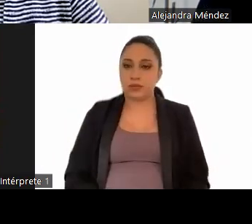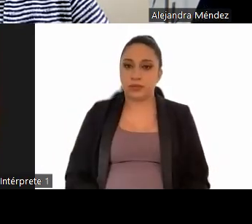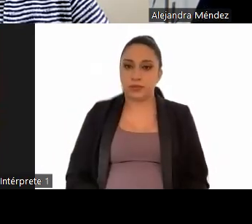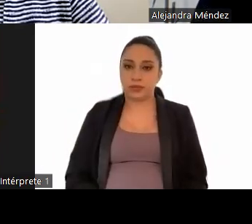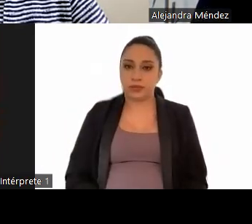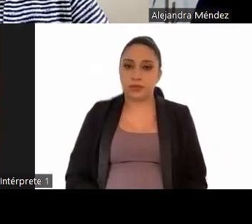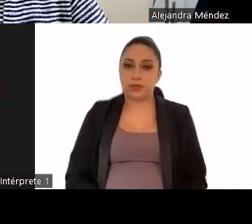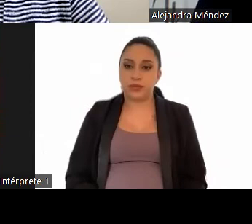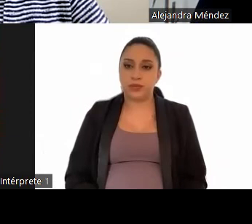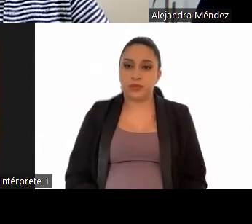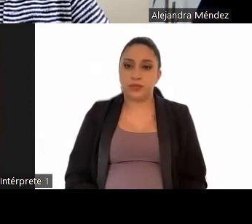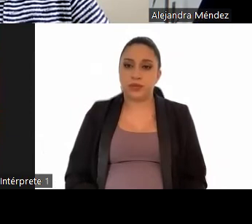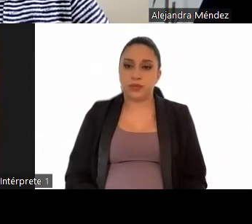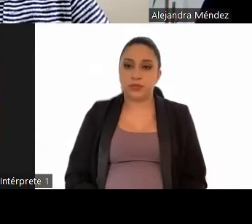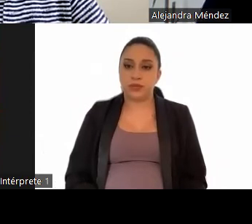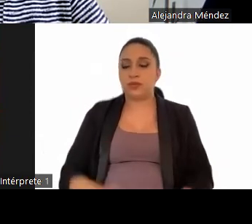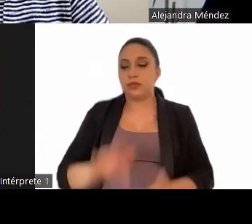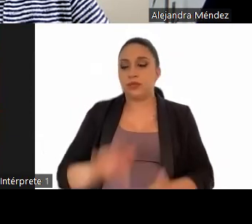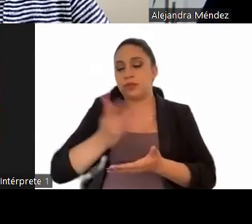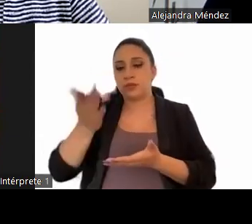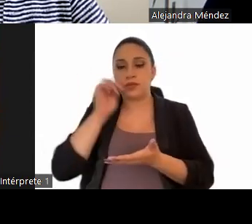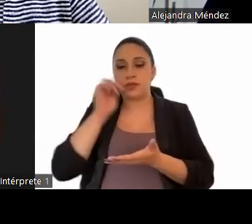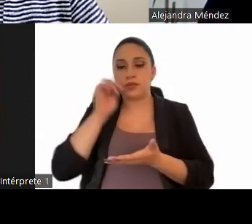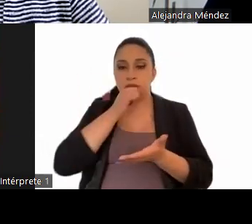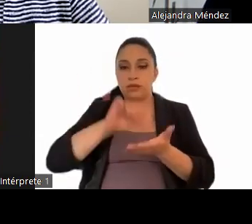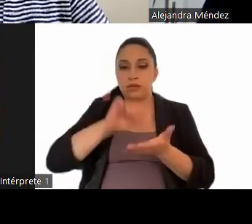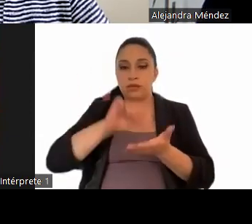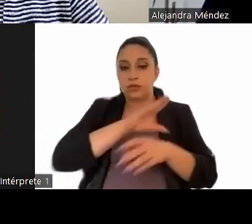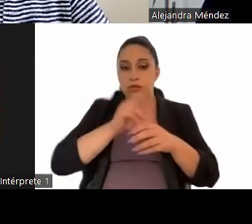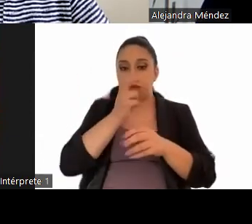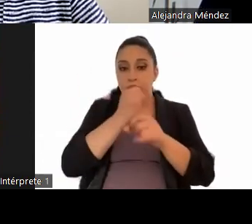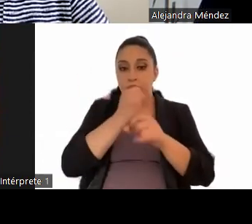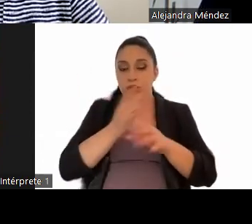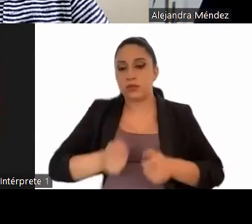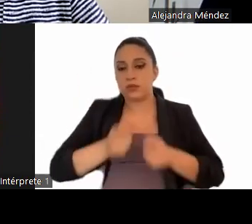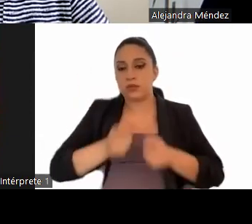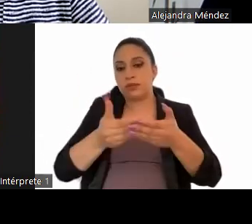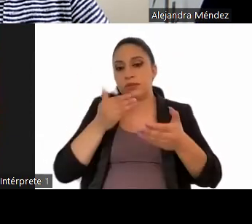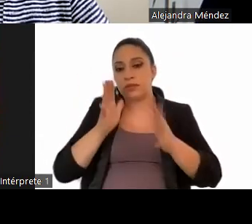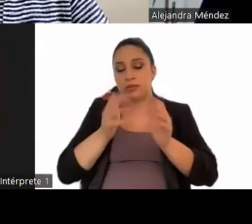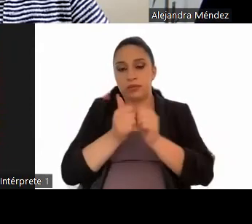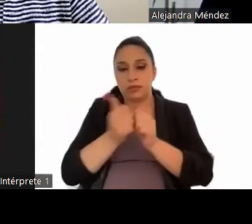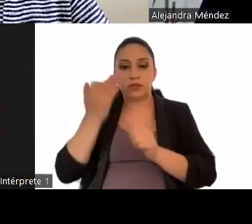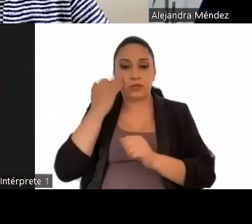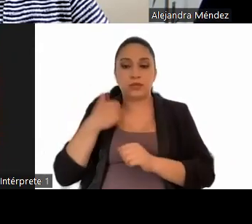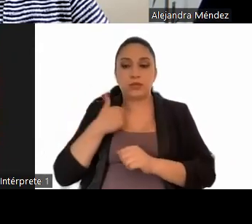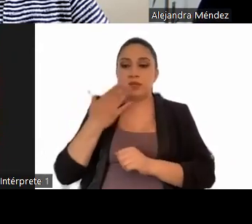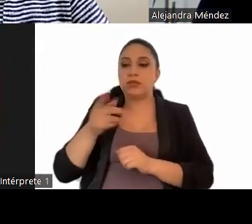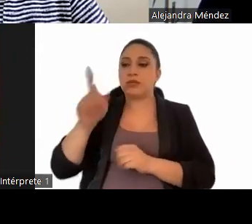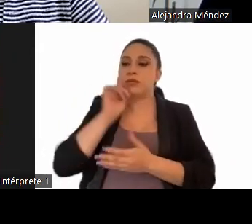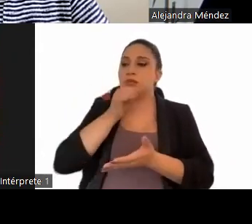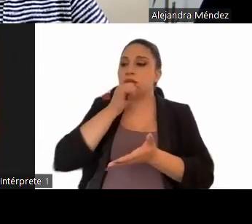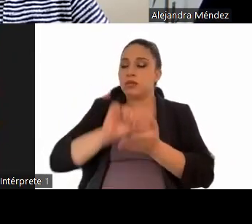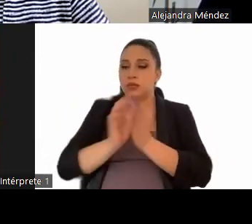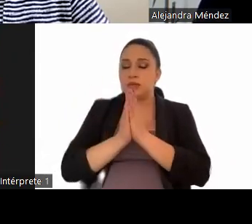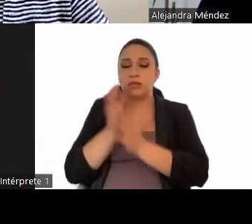Gracias, diputada secretaria. Toda vez que el documento de referencia ha sido distribuido con anterioridad, solicito atentamente